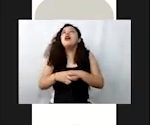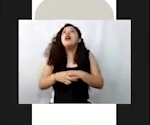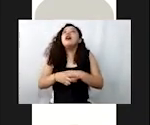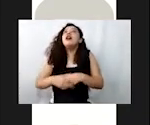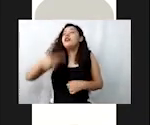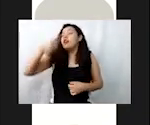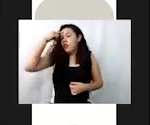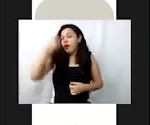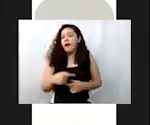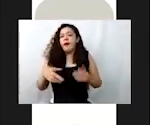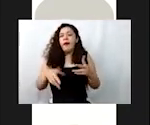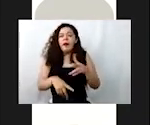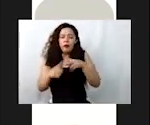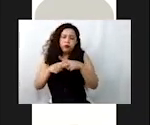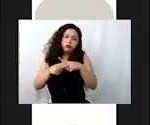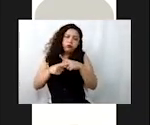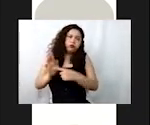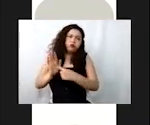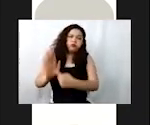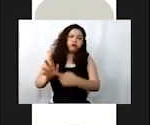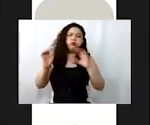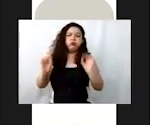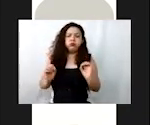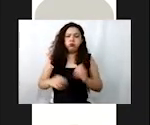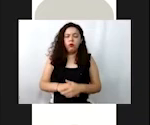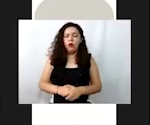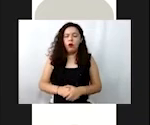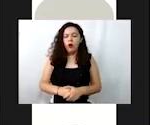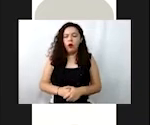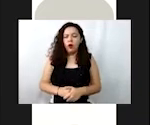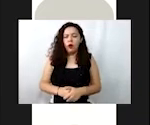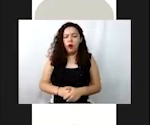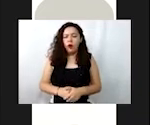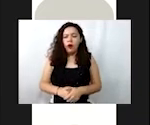de rendición de cuentas, o bien pues haciendo a su